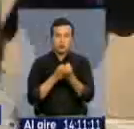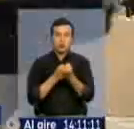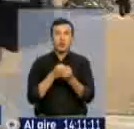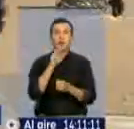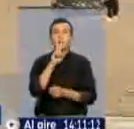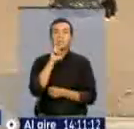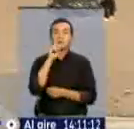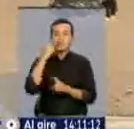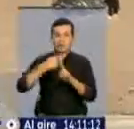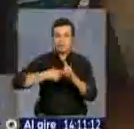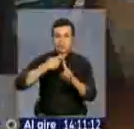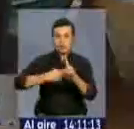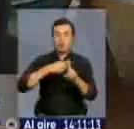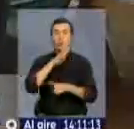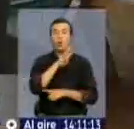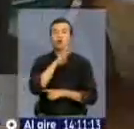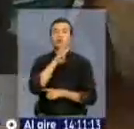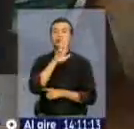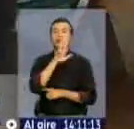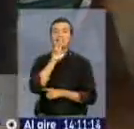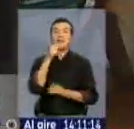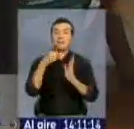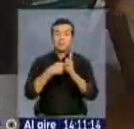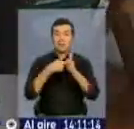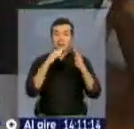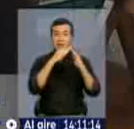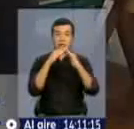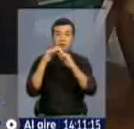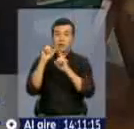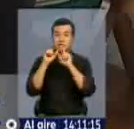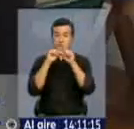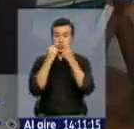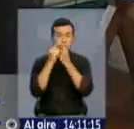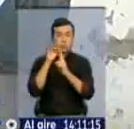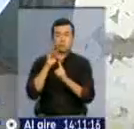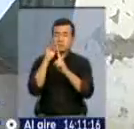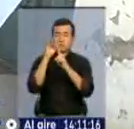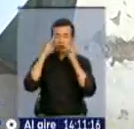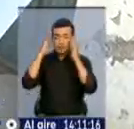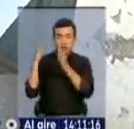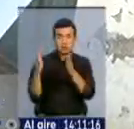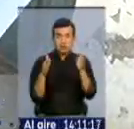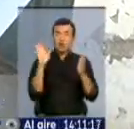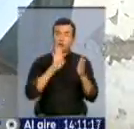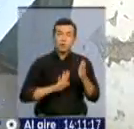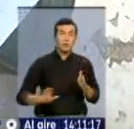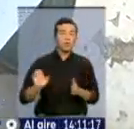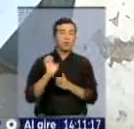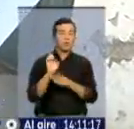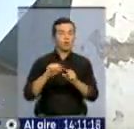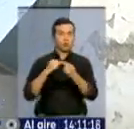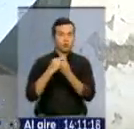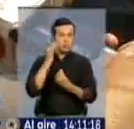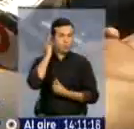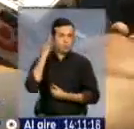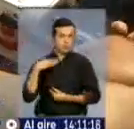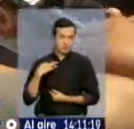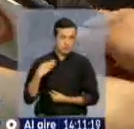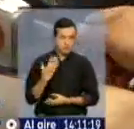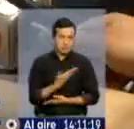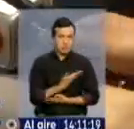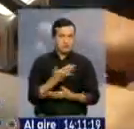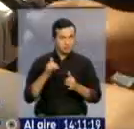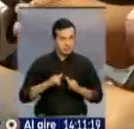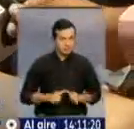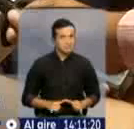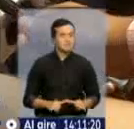20 meses, cerca de 430.000 hogares de grupos prioritarios a escala nacional serán visitados por la Brigada Las Manuelas. Es